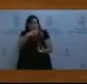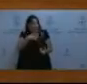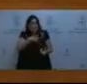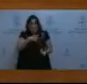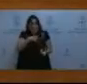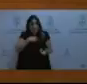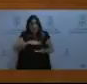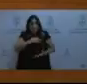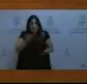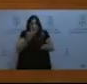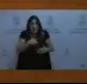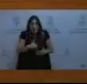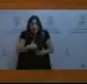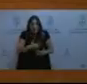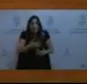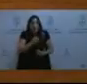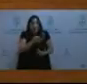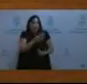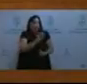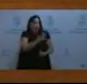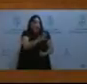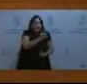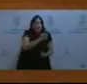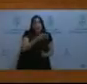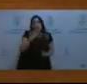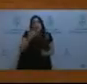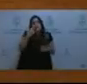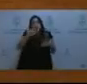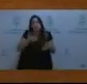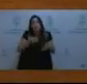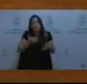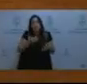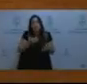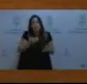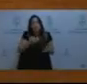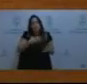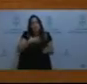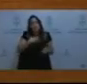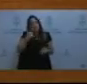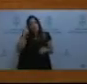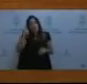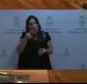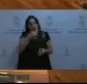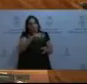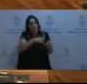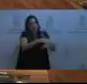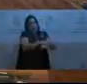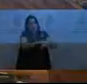entienden esto rápidamente, o si alguien se toma esto en serio va a entender que tiene que cambiarles a ustedes, consejero.